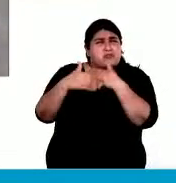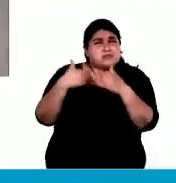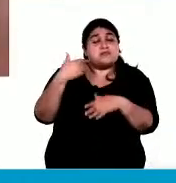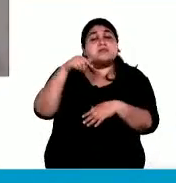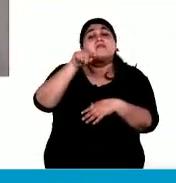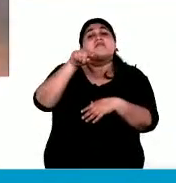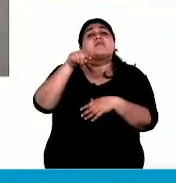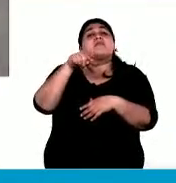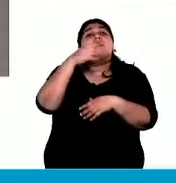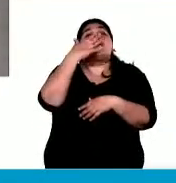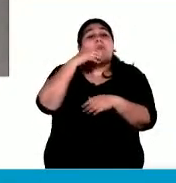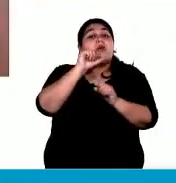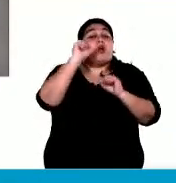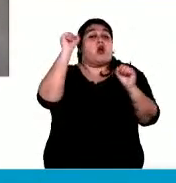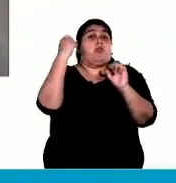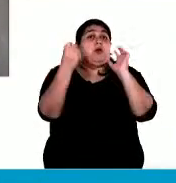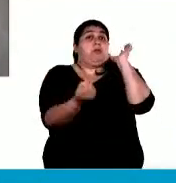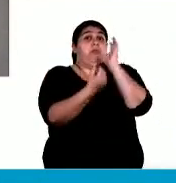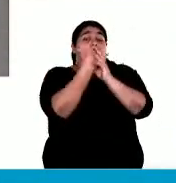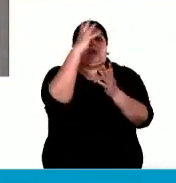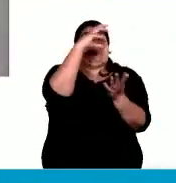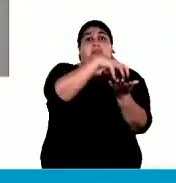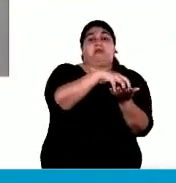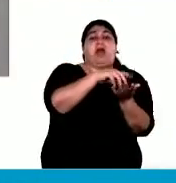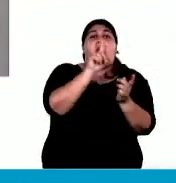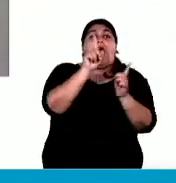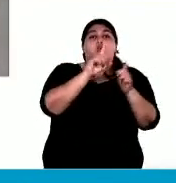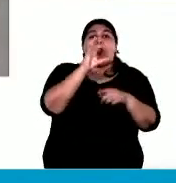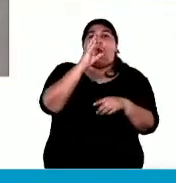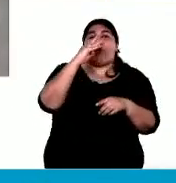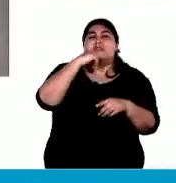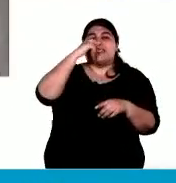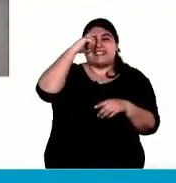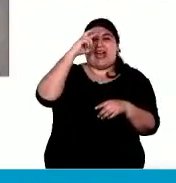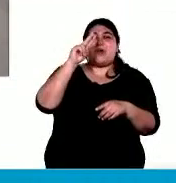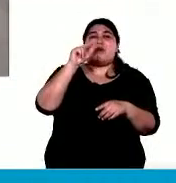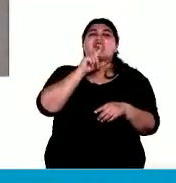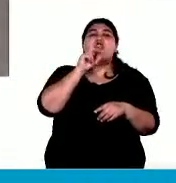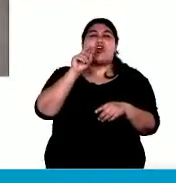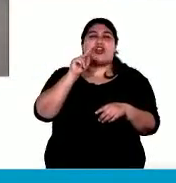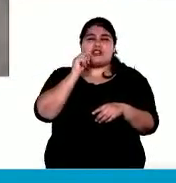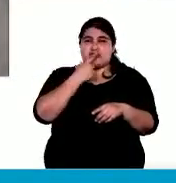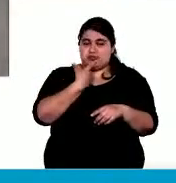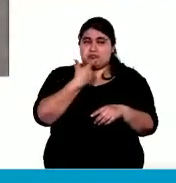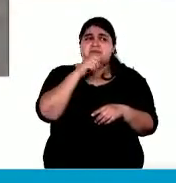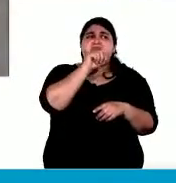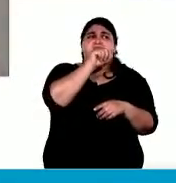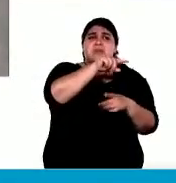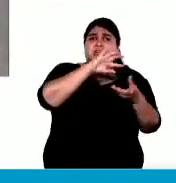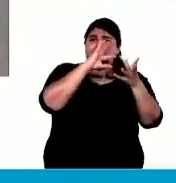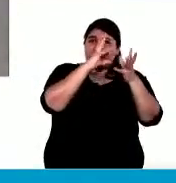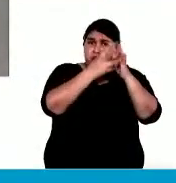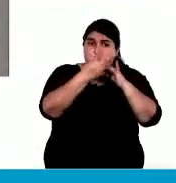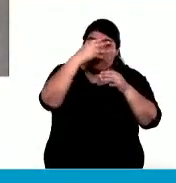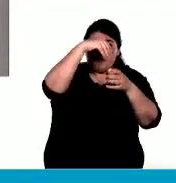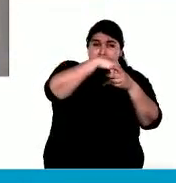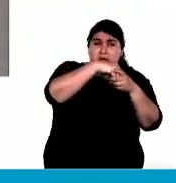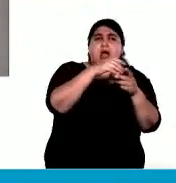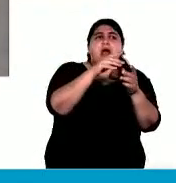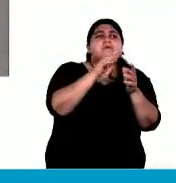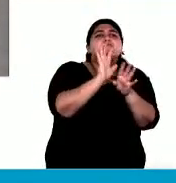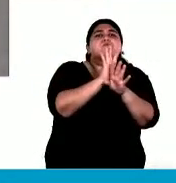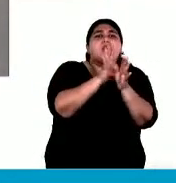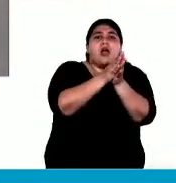la creación de algunos observatorios. Este tipo de acciones demuestra que la agenda del gobierno está